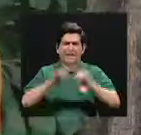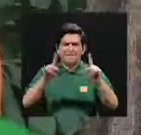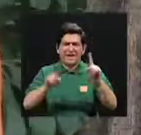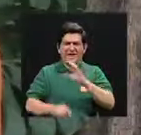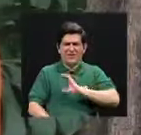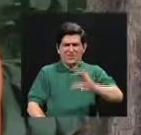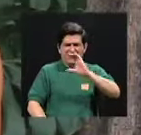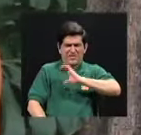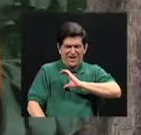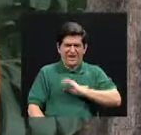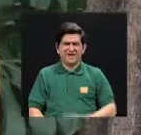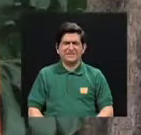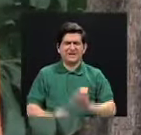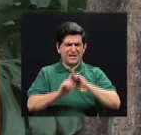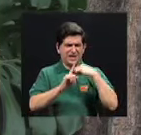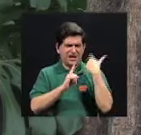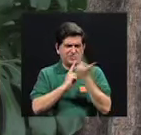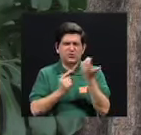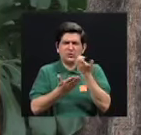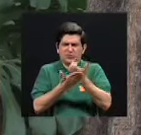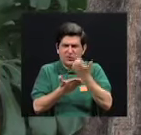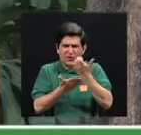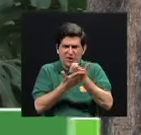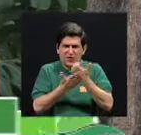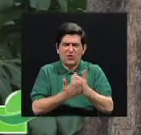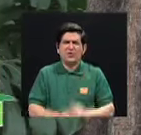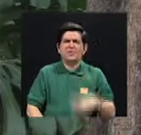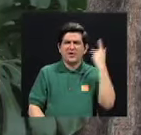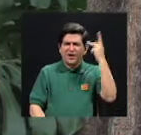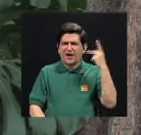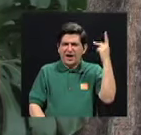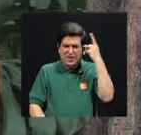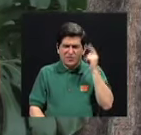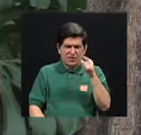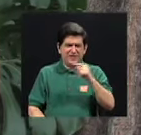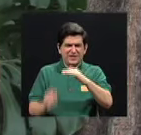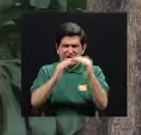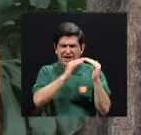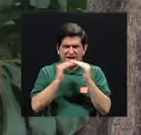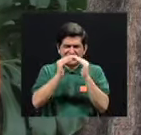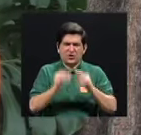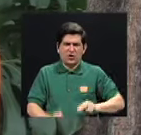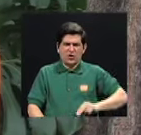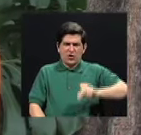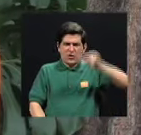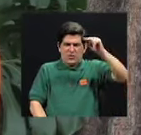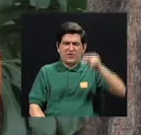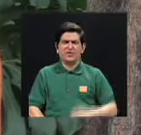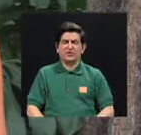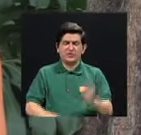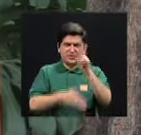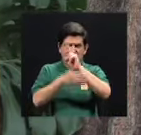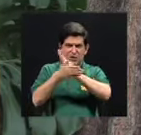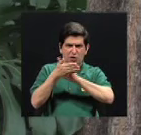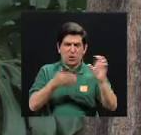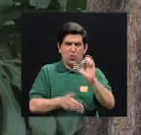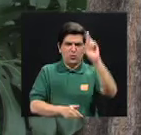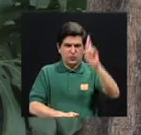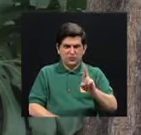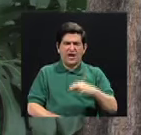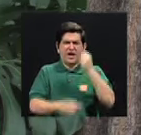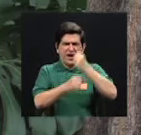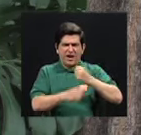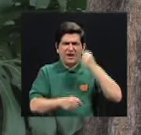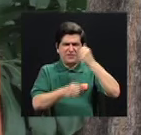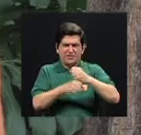lugar. Pero ¿cuáles son las características sociales, económicas y políticas de estas comunidades norteñas con las que la Universidad de Costa